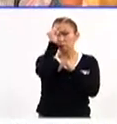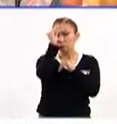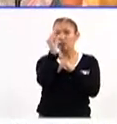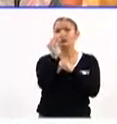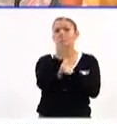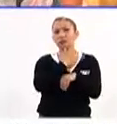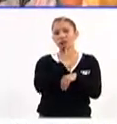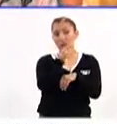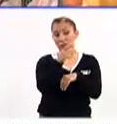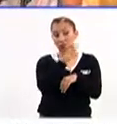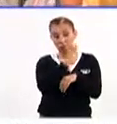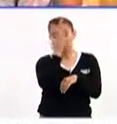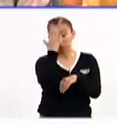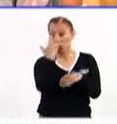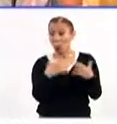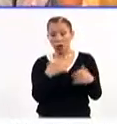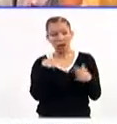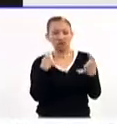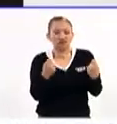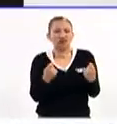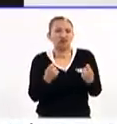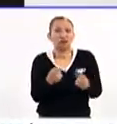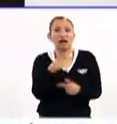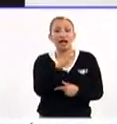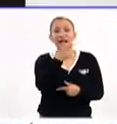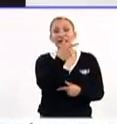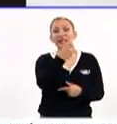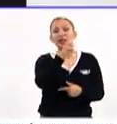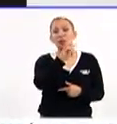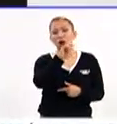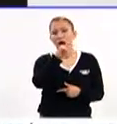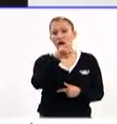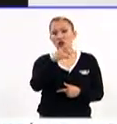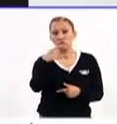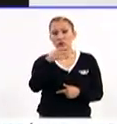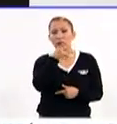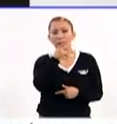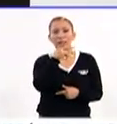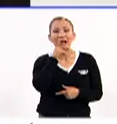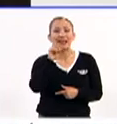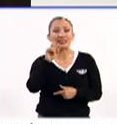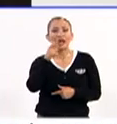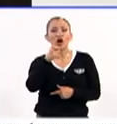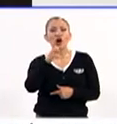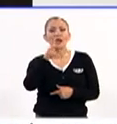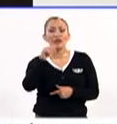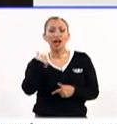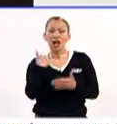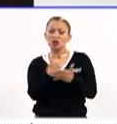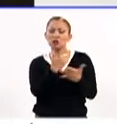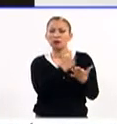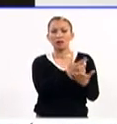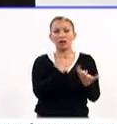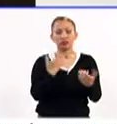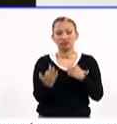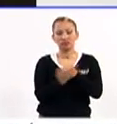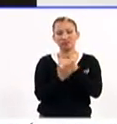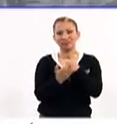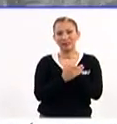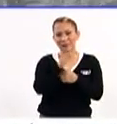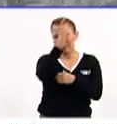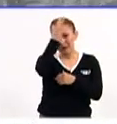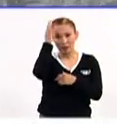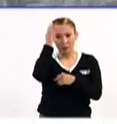que era rebelde. Guillermo Kahlo, su padre, y Diego Rivera fueron el soporte de la seguridad de